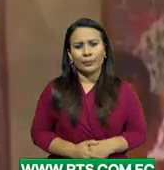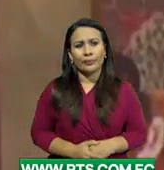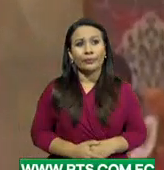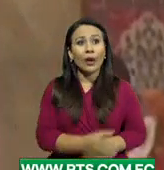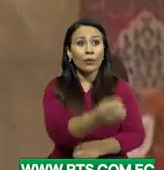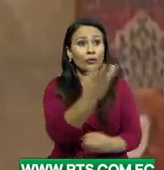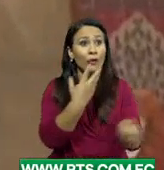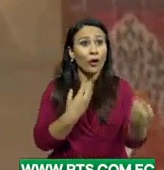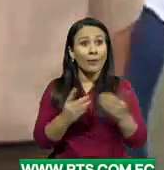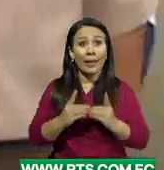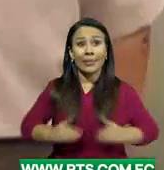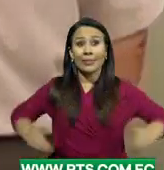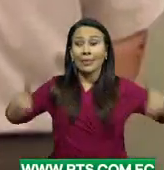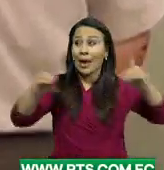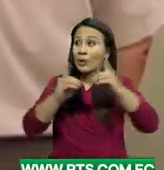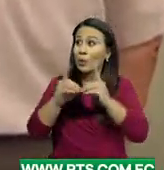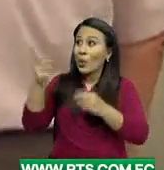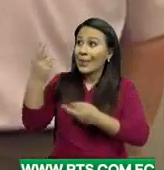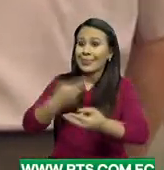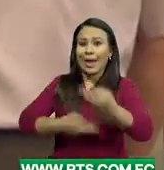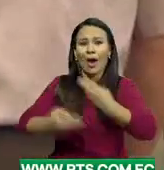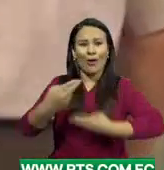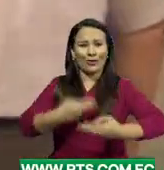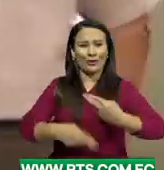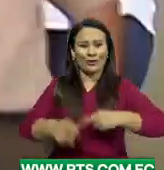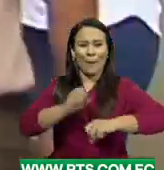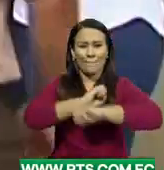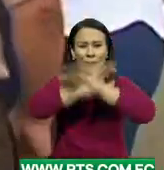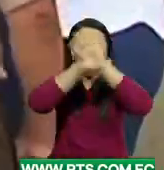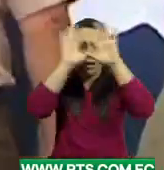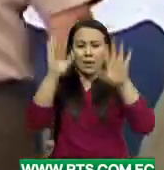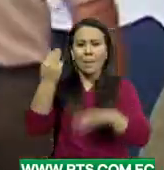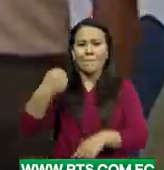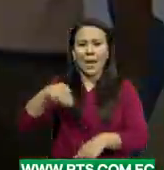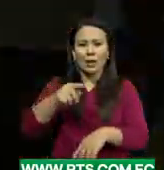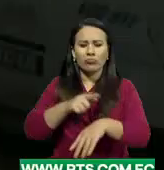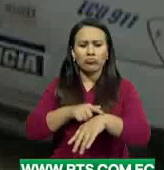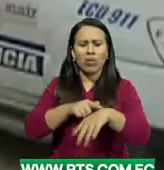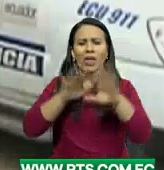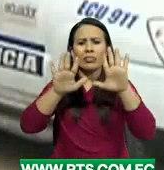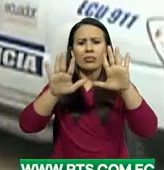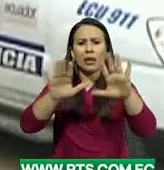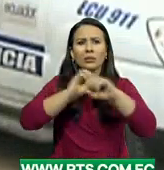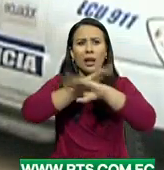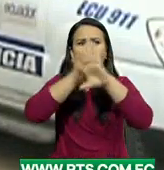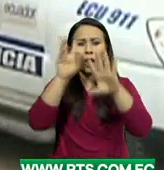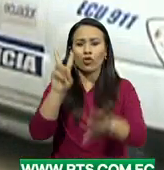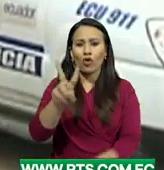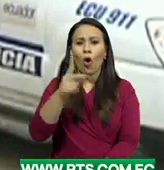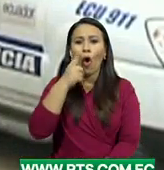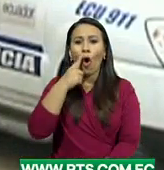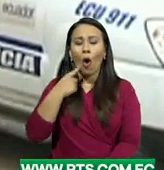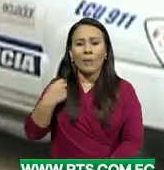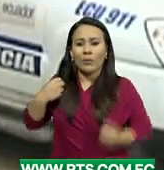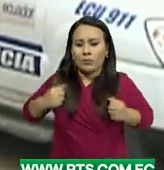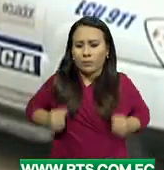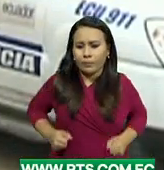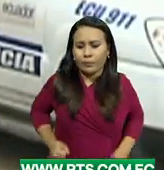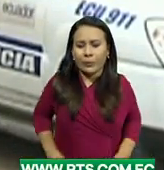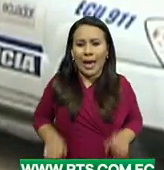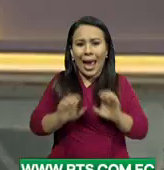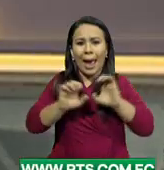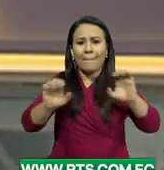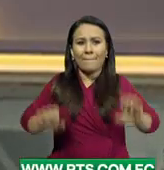Los datos proporcionados la mañana de este miércoles cerca de las 10 horas. Dos hombres vestidos con el uniforme de una